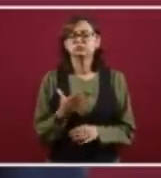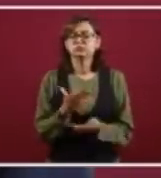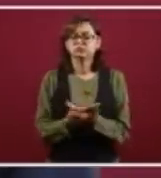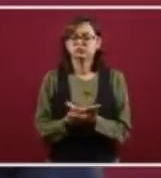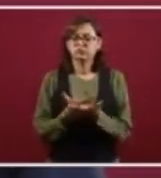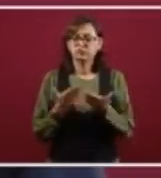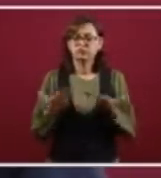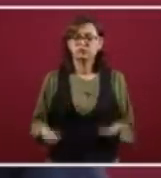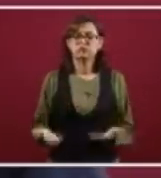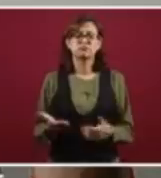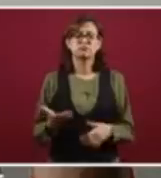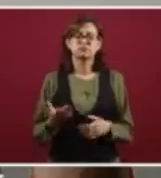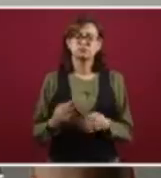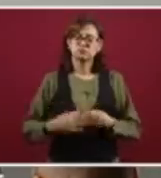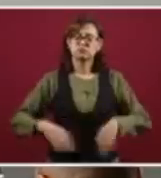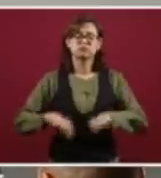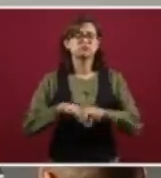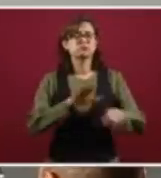llamar a la paz